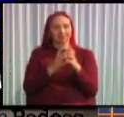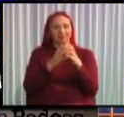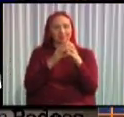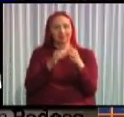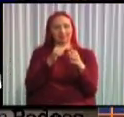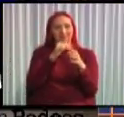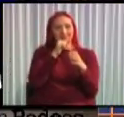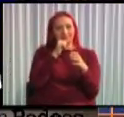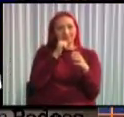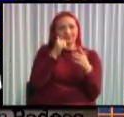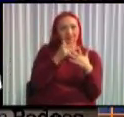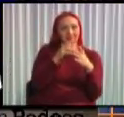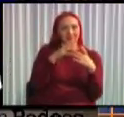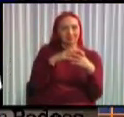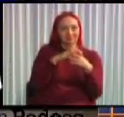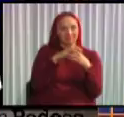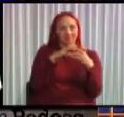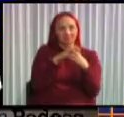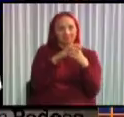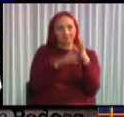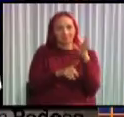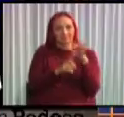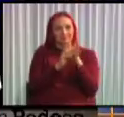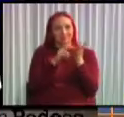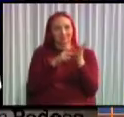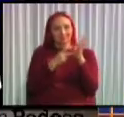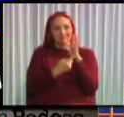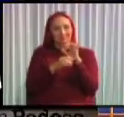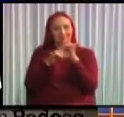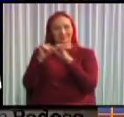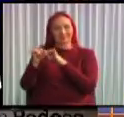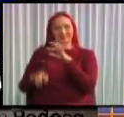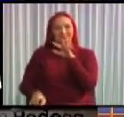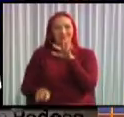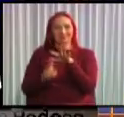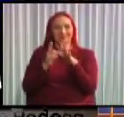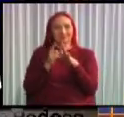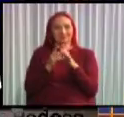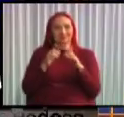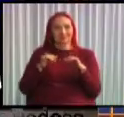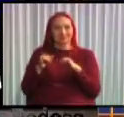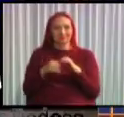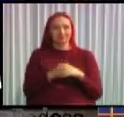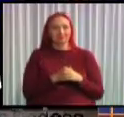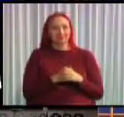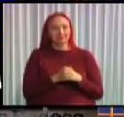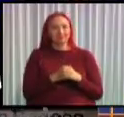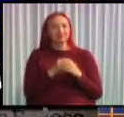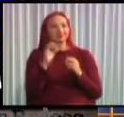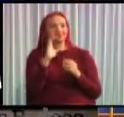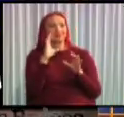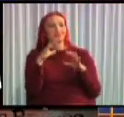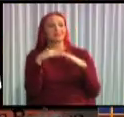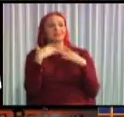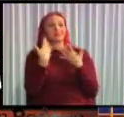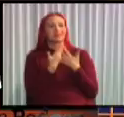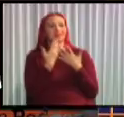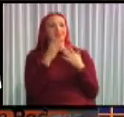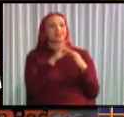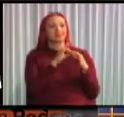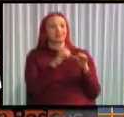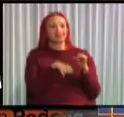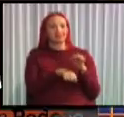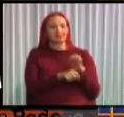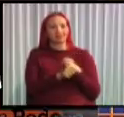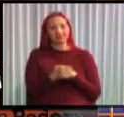agua o la abríamos y metíamos algo ahí. Y la llenábamos de algo, pero jugábamos. Ahí buscábamos la manera que le metíamos y jugábamos